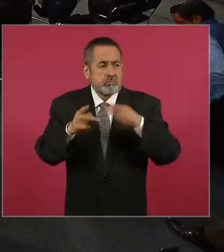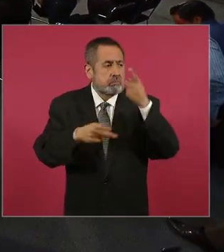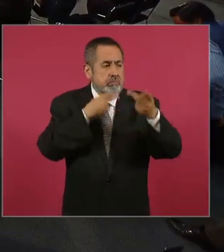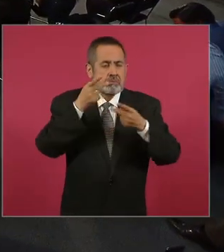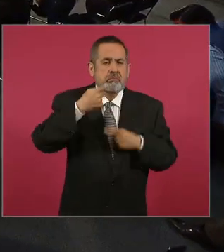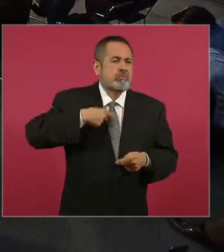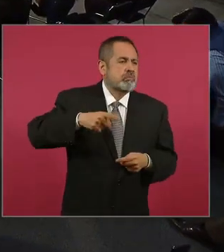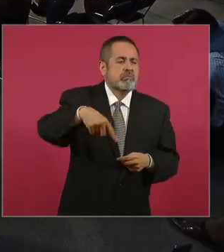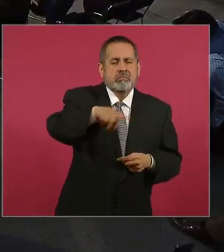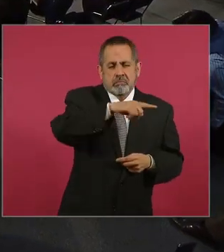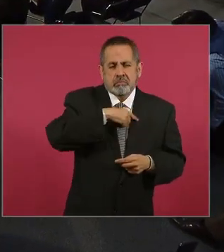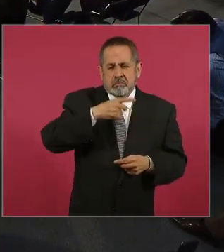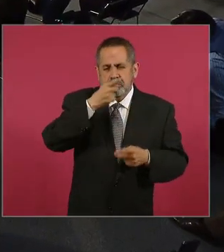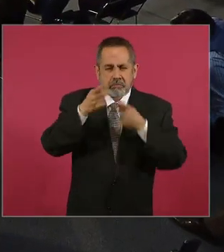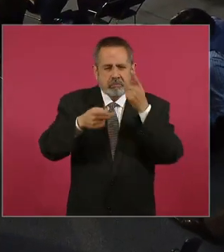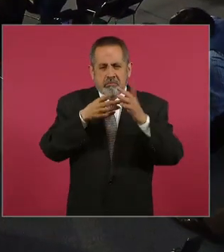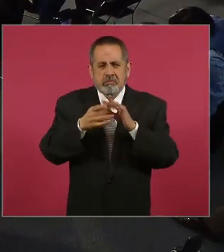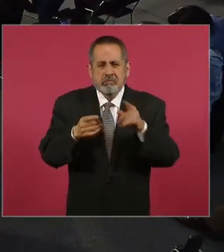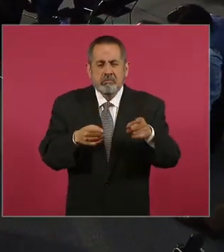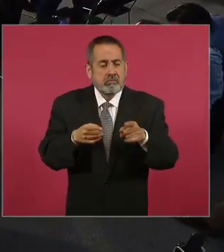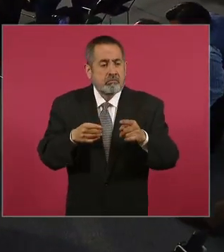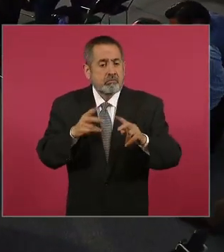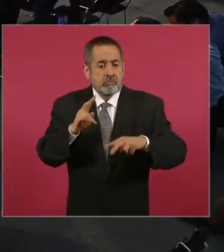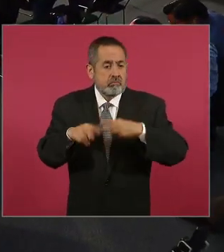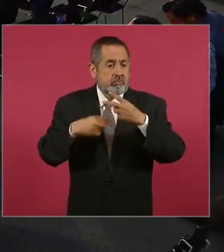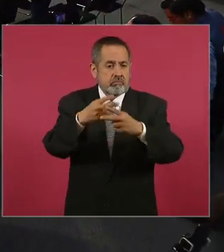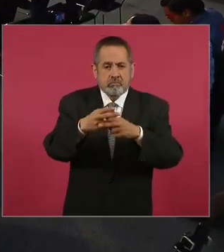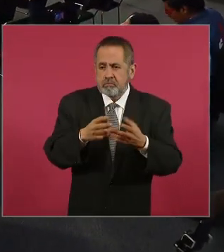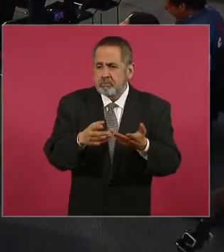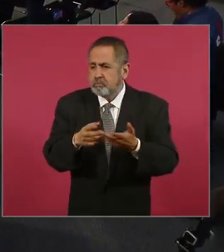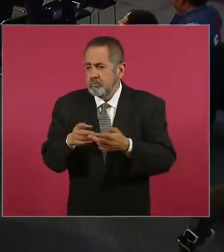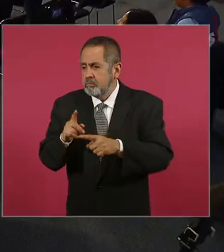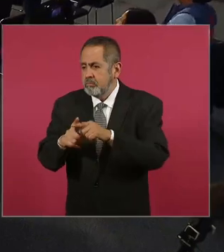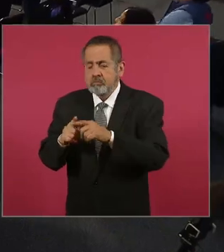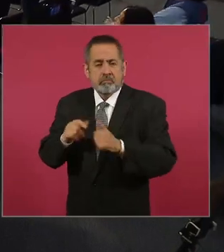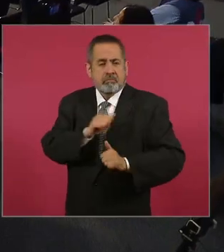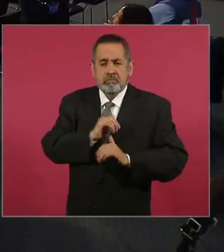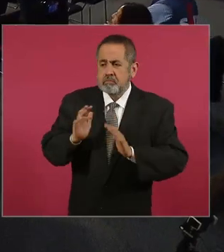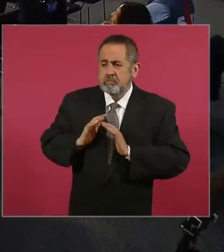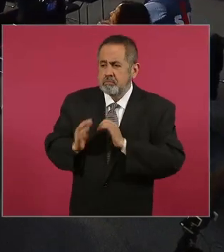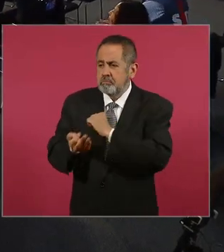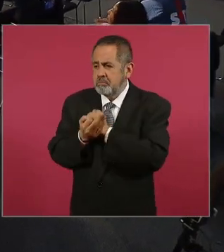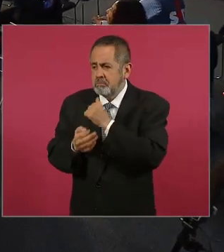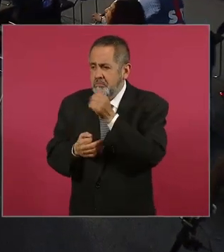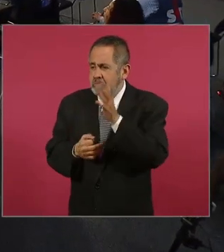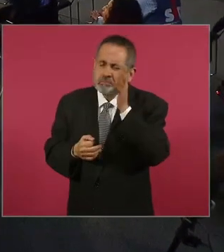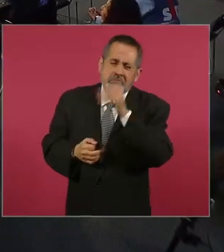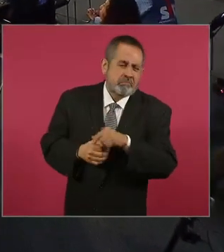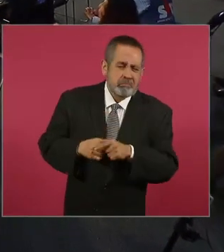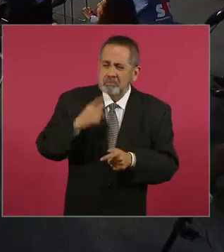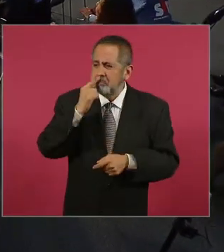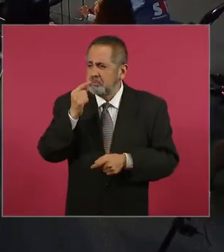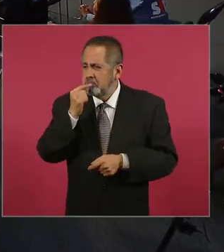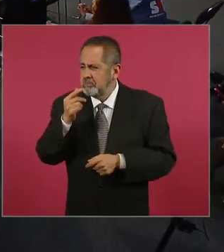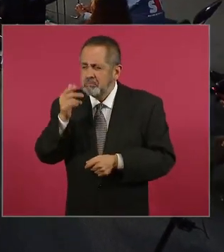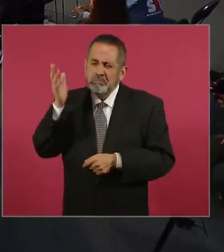gente, que acuden a la delincuencia, no reportan los delitos a la policía, porque acuden a la delincuencia